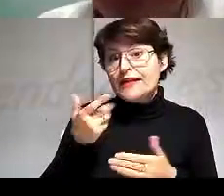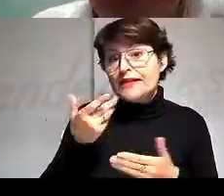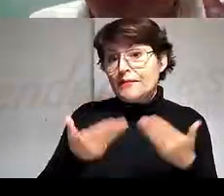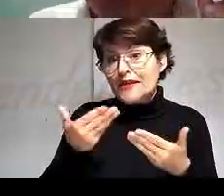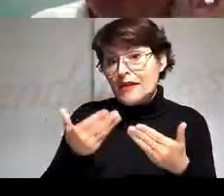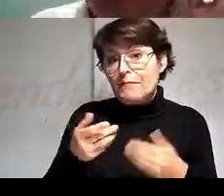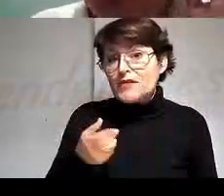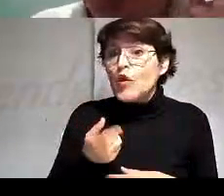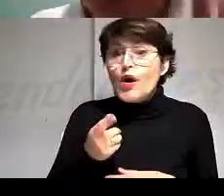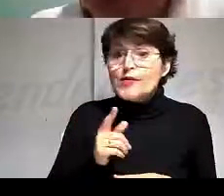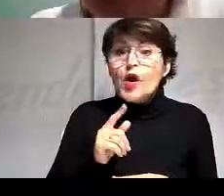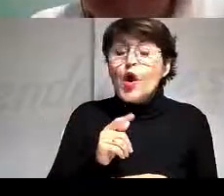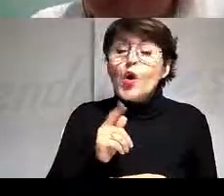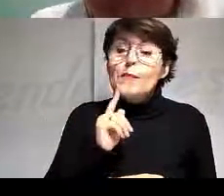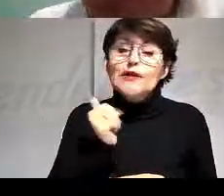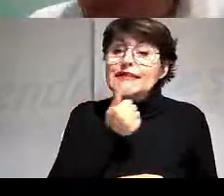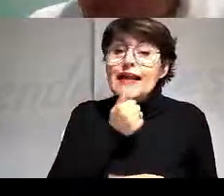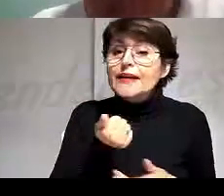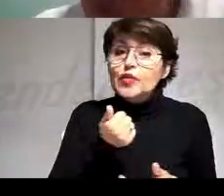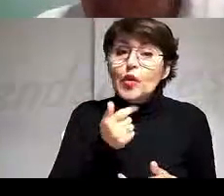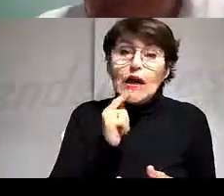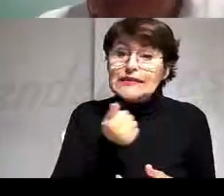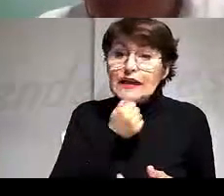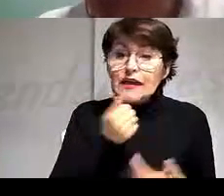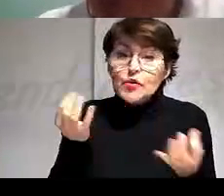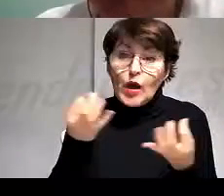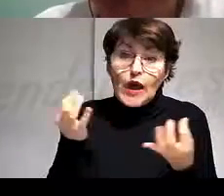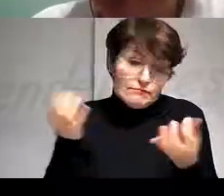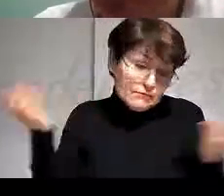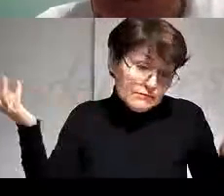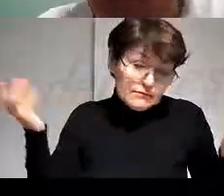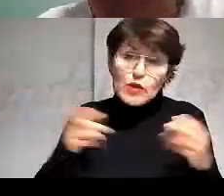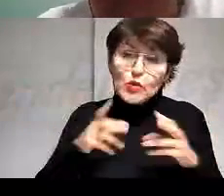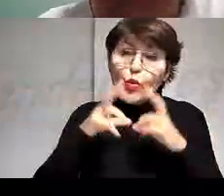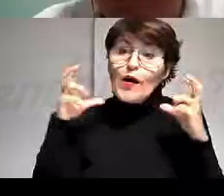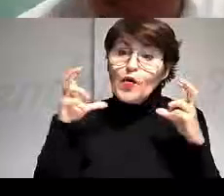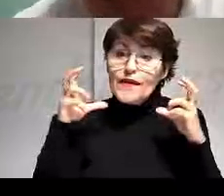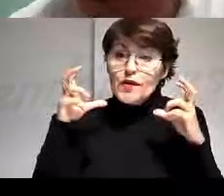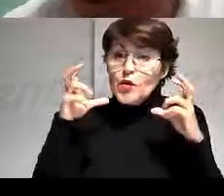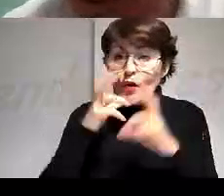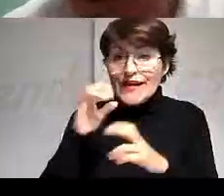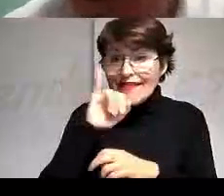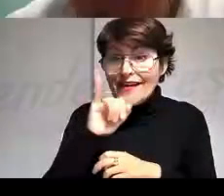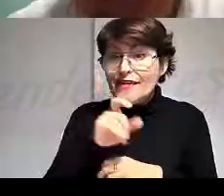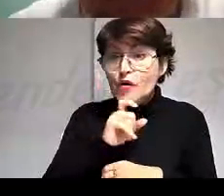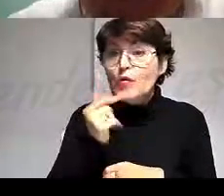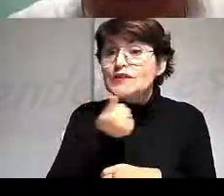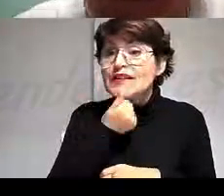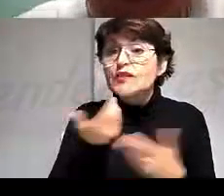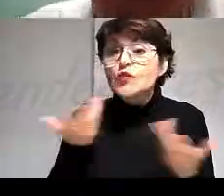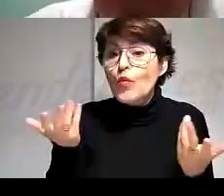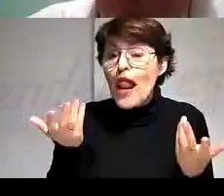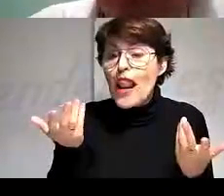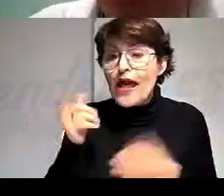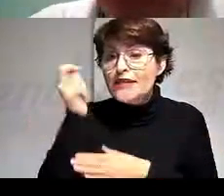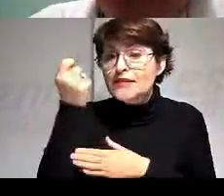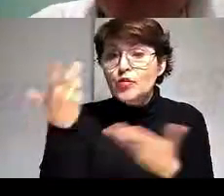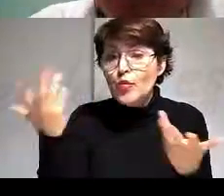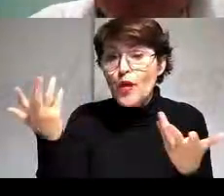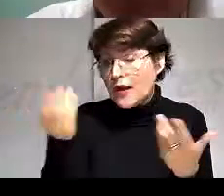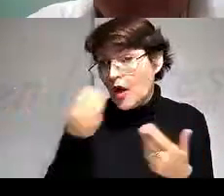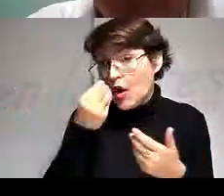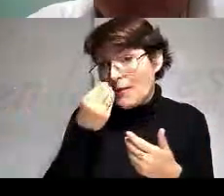¿no? Pero no hay más secreto que meter menos de lo que gastas, que eso es fácil de decir, evidentemente.